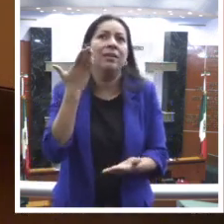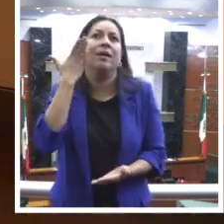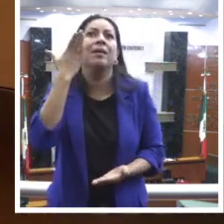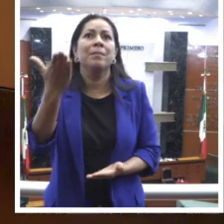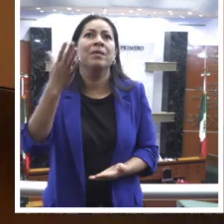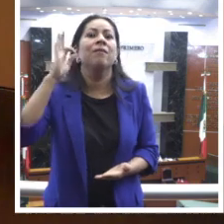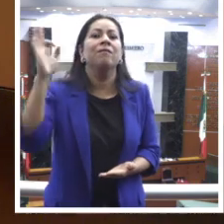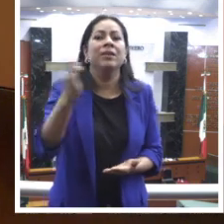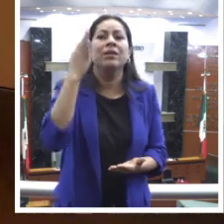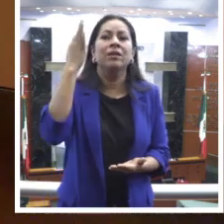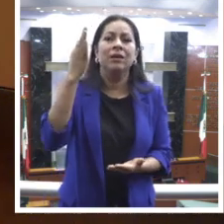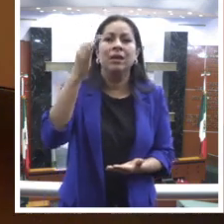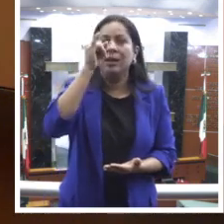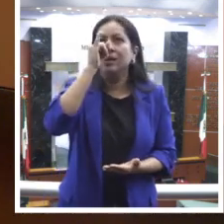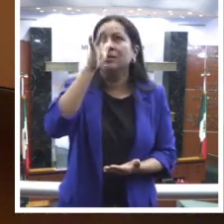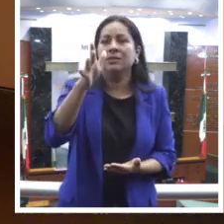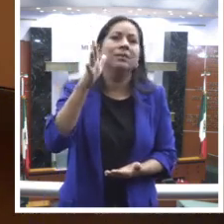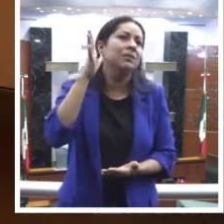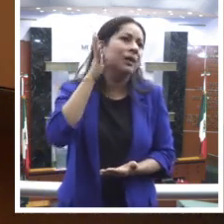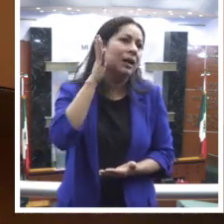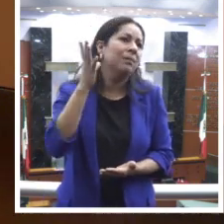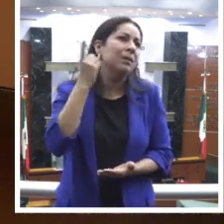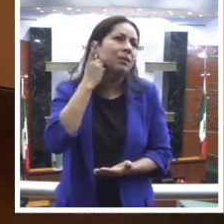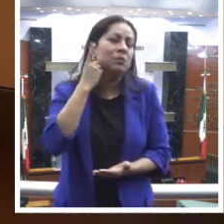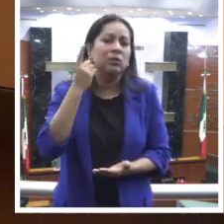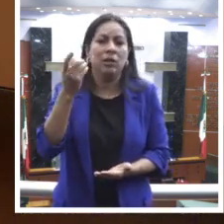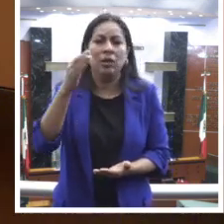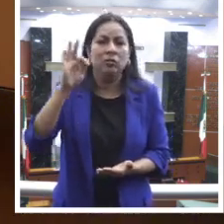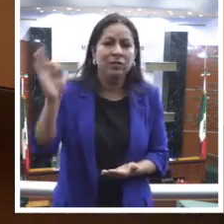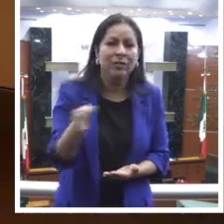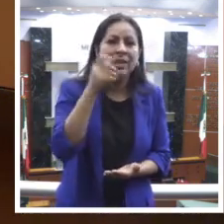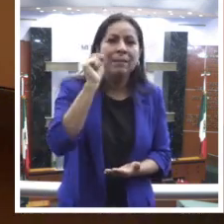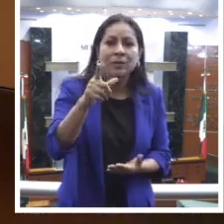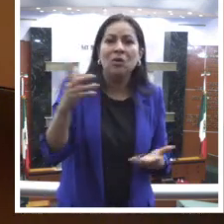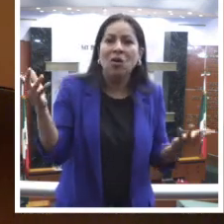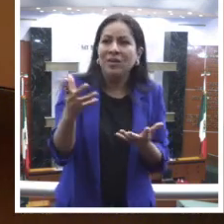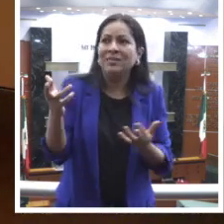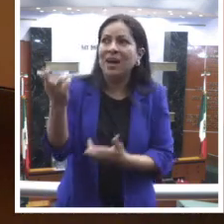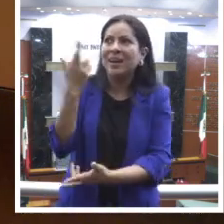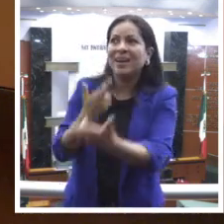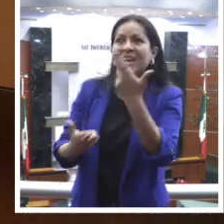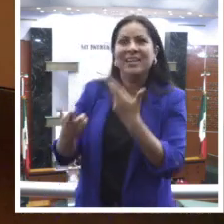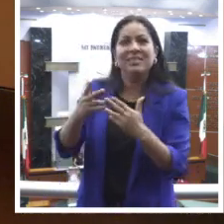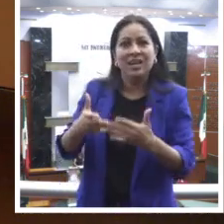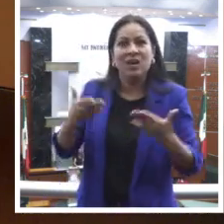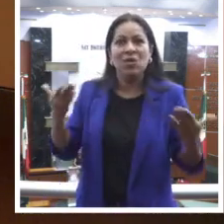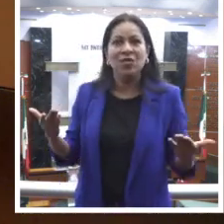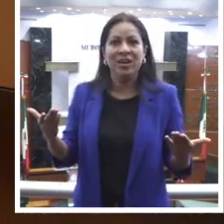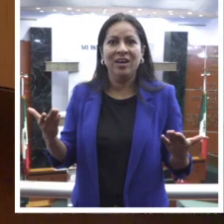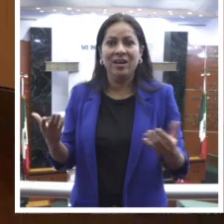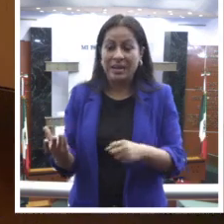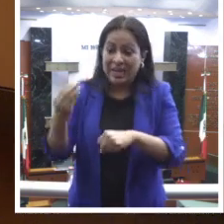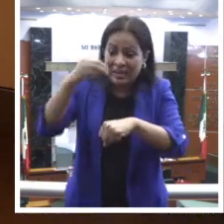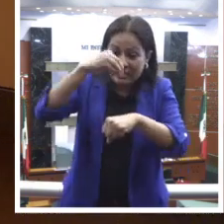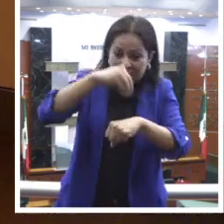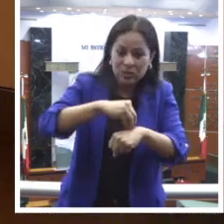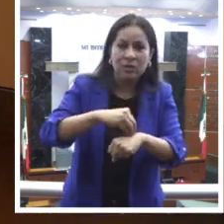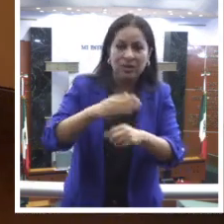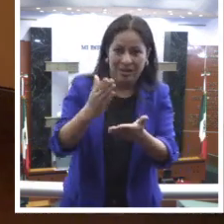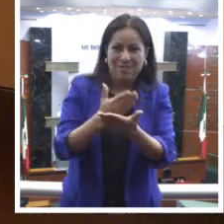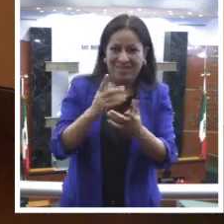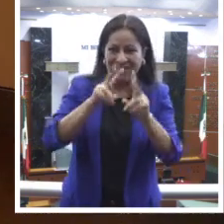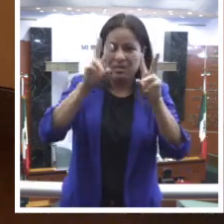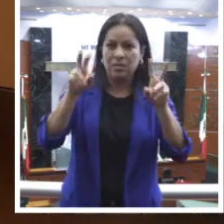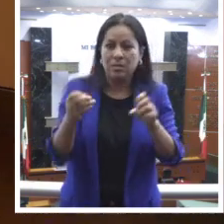federación y el Congreso de La Unión lo hiciera hoy lo hicieron compañeros hoy regresa y adicionan el